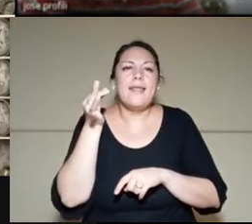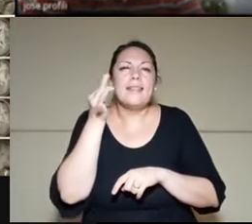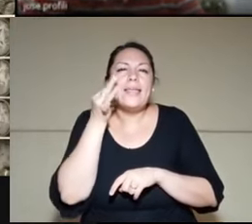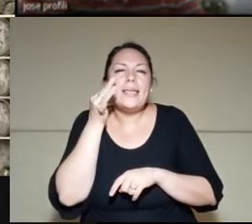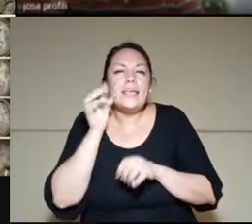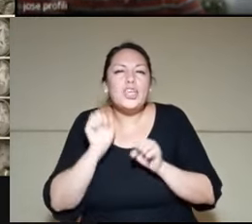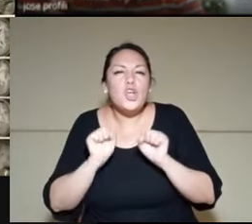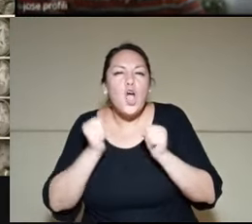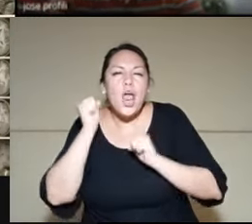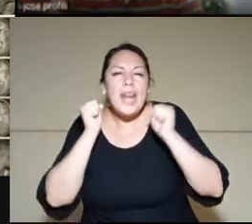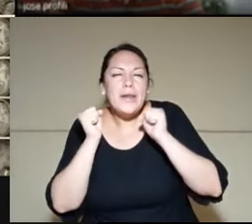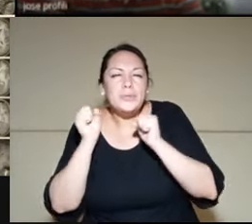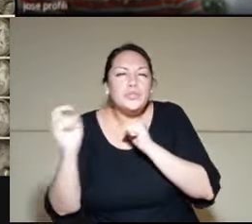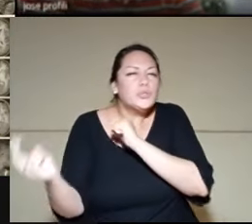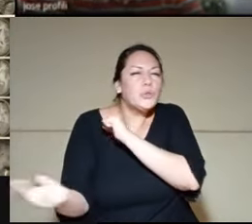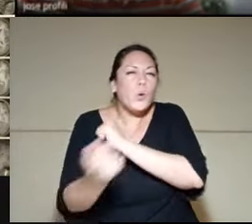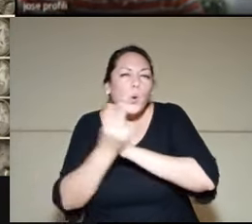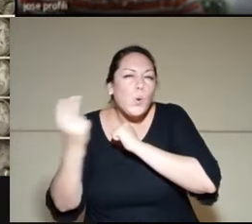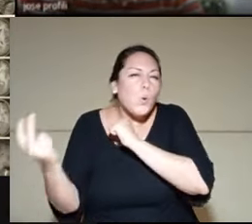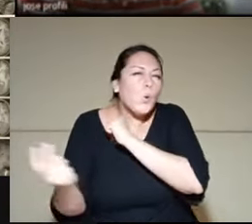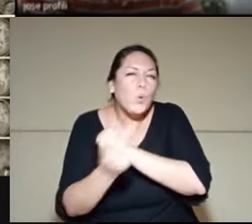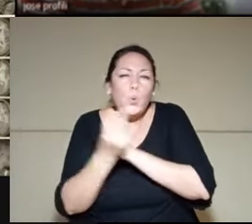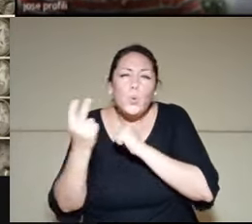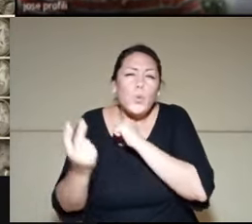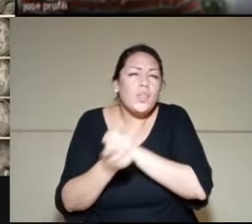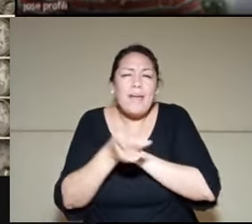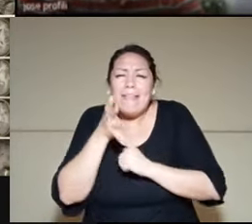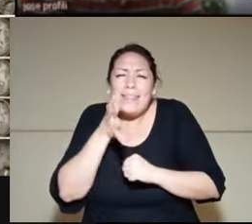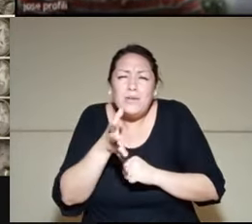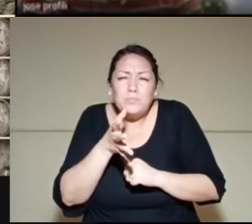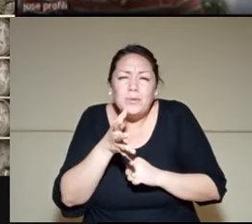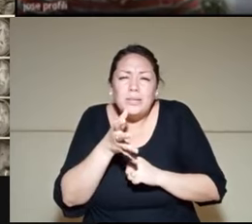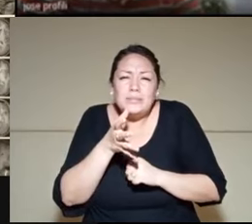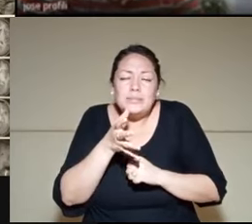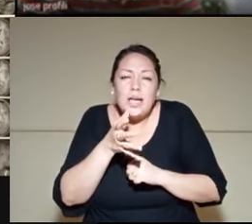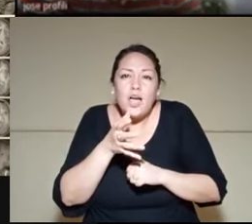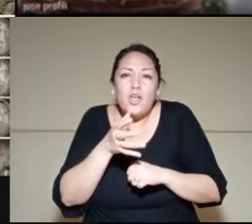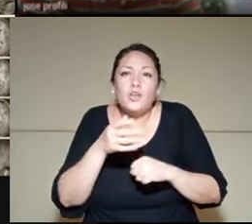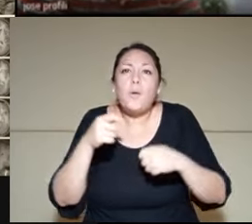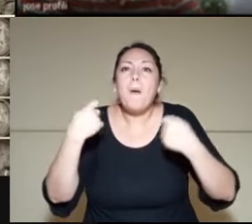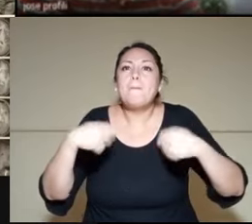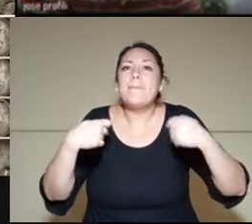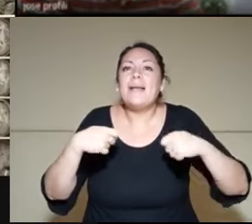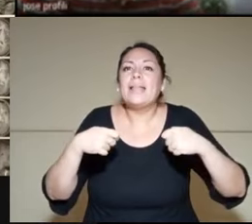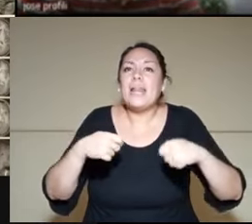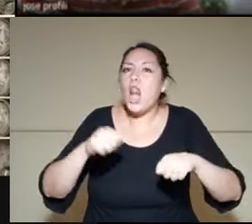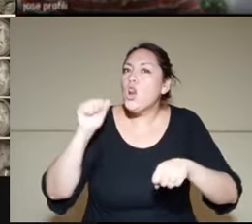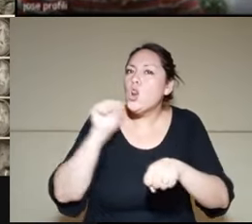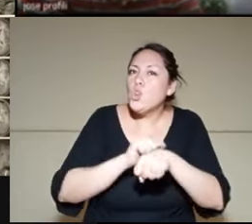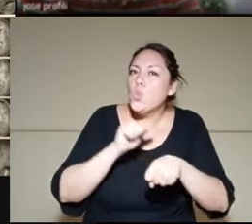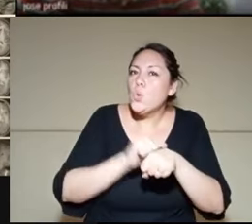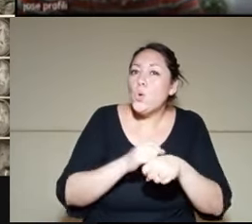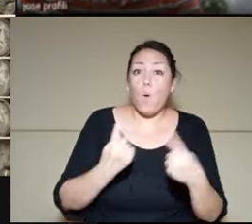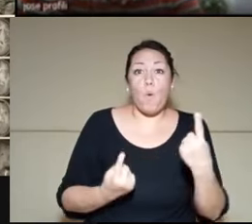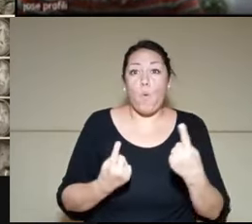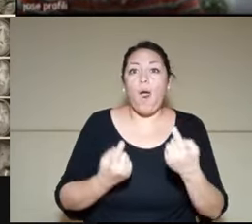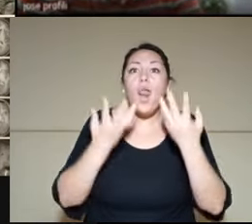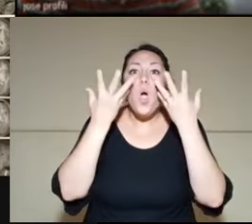nervioso está muy cuidado y muy protegido en nuestro organismo por el material más duro que tenemos, que es el